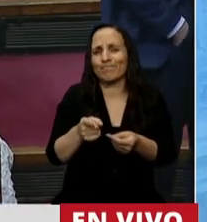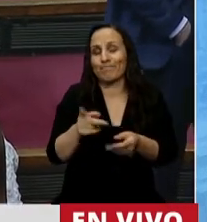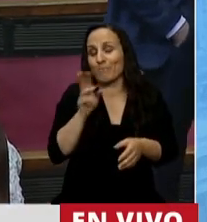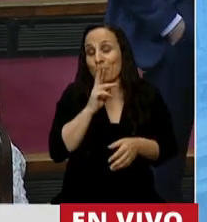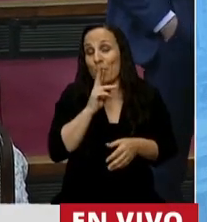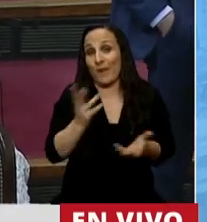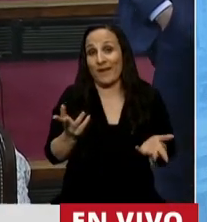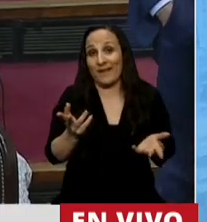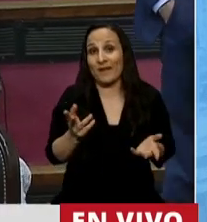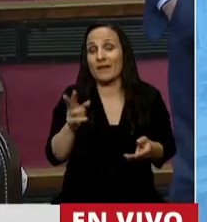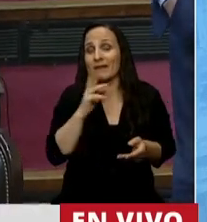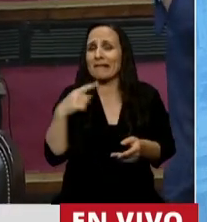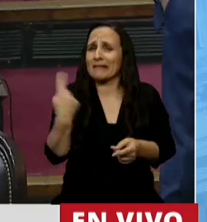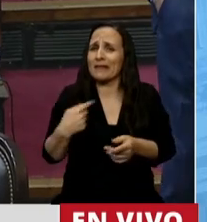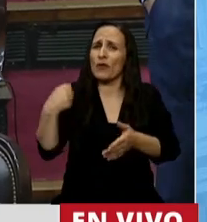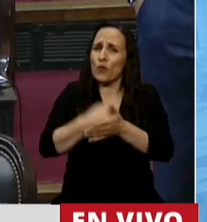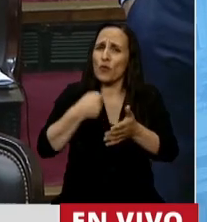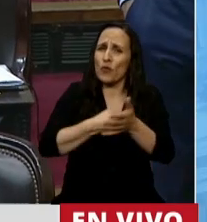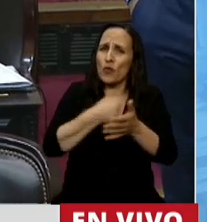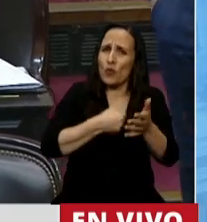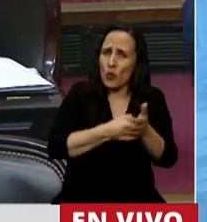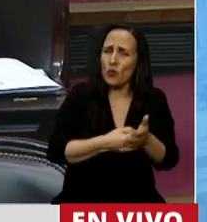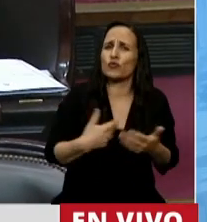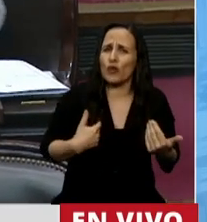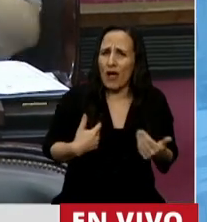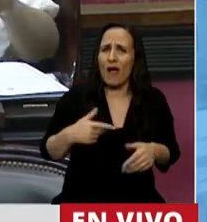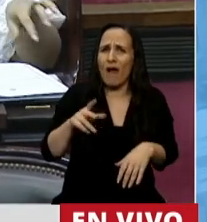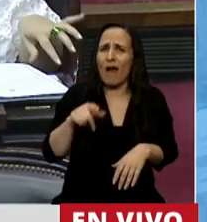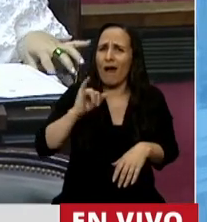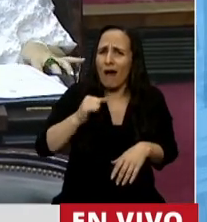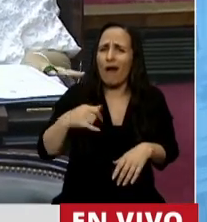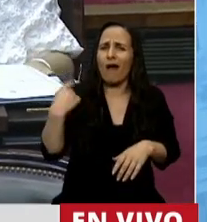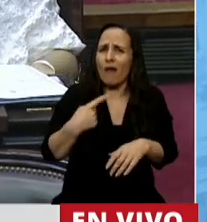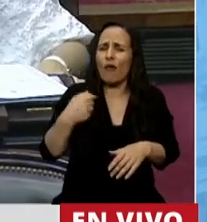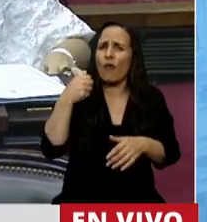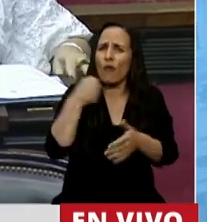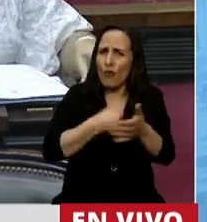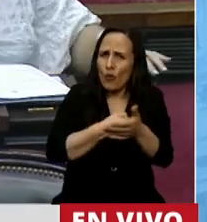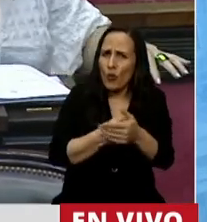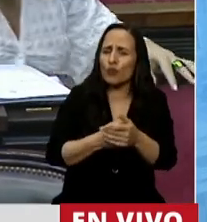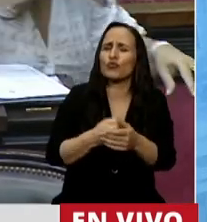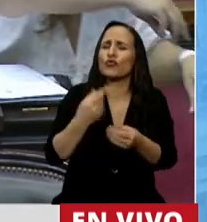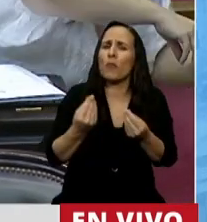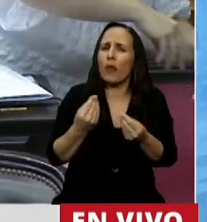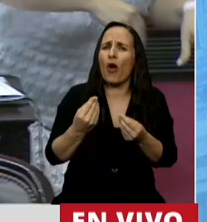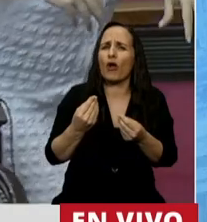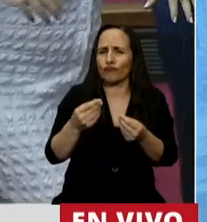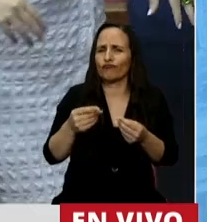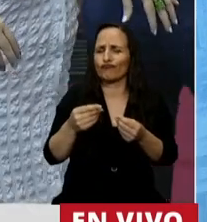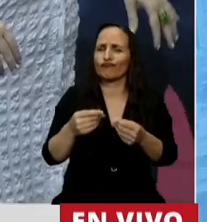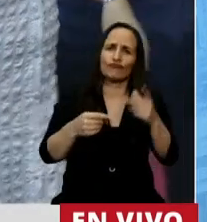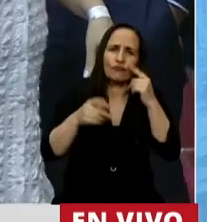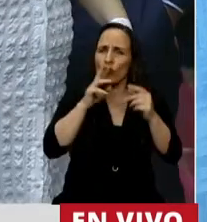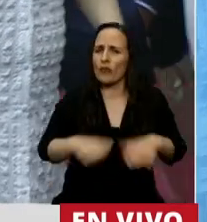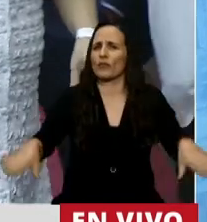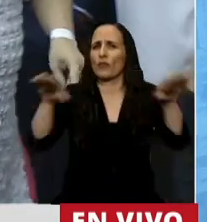las mujeres, y también soy una mujer que lucha por los derechos de todas nosotras, lucho por la igualdad en el